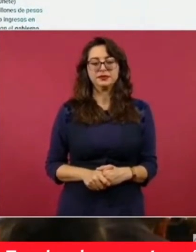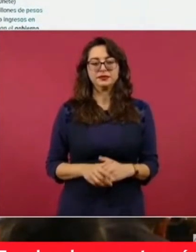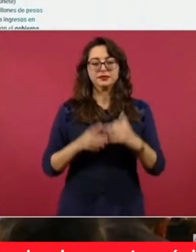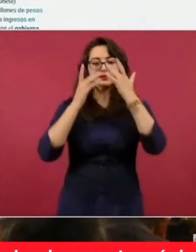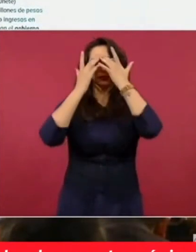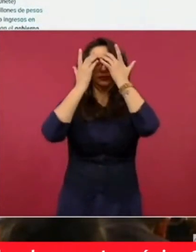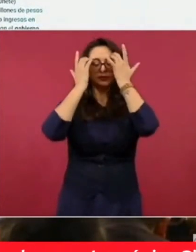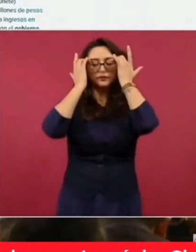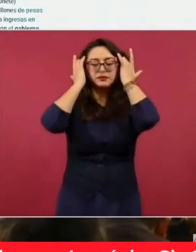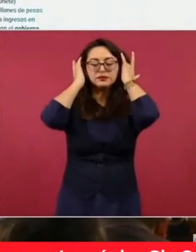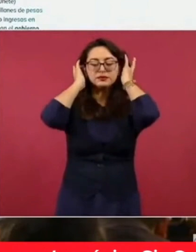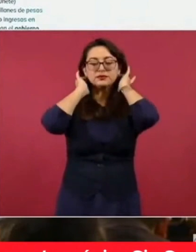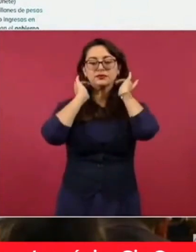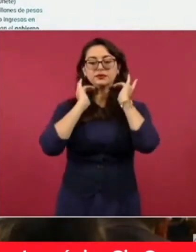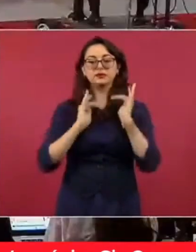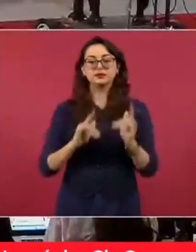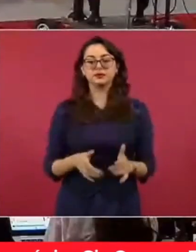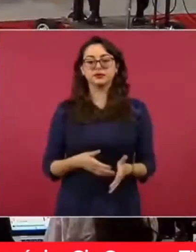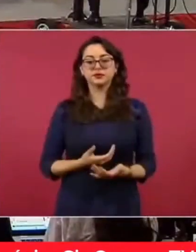sí